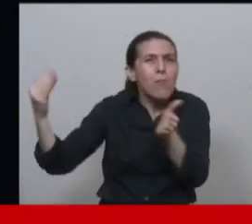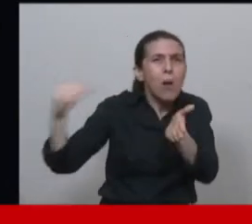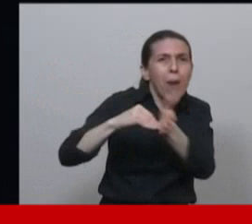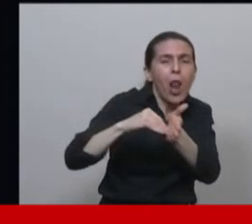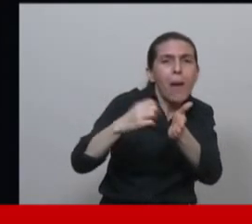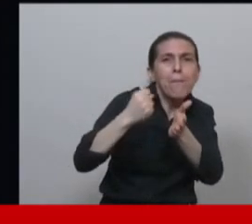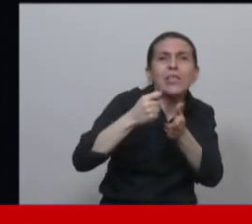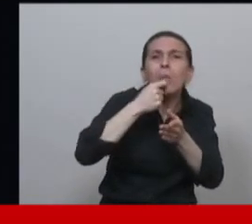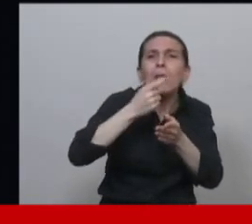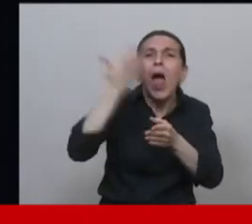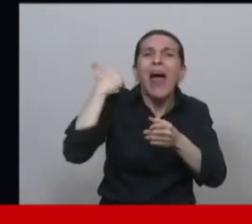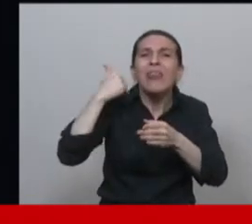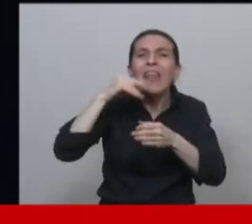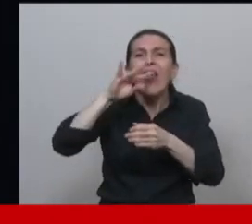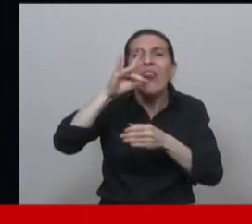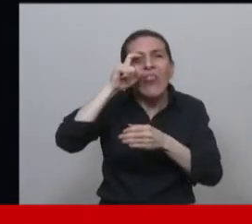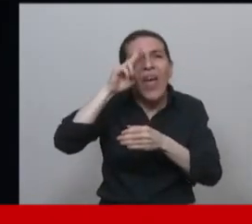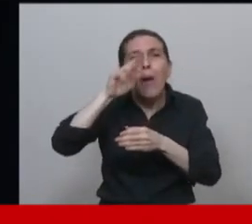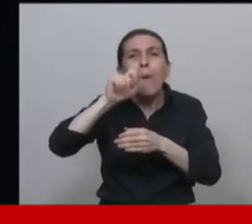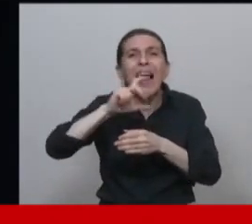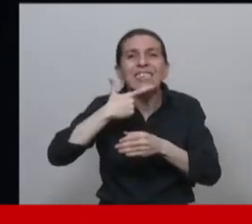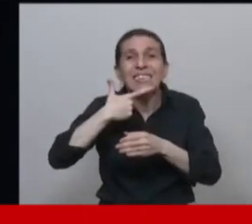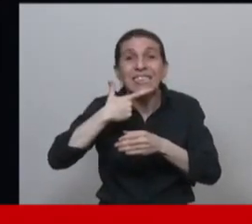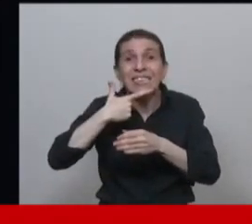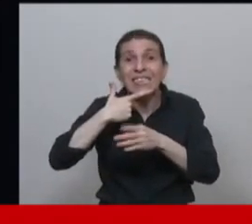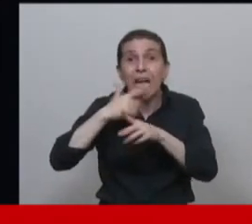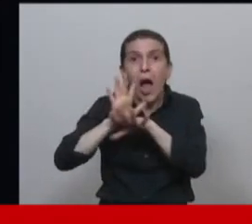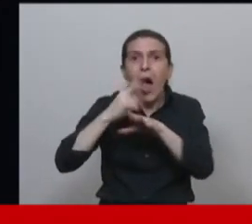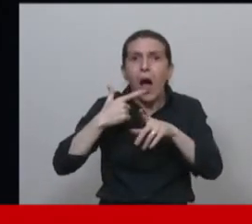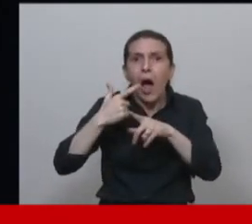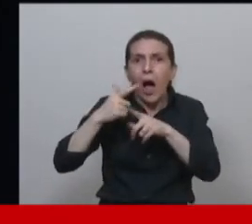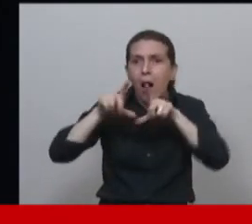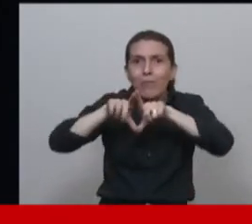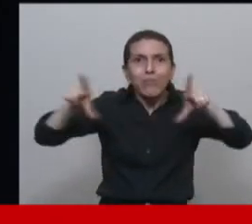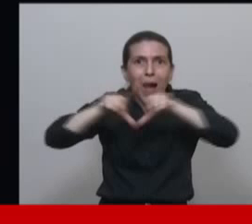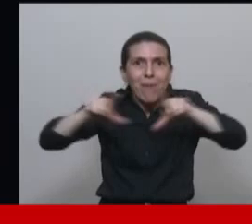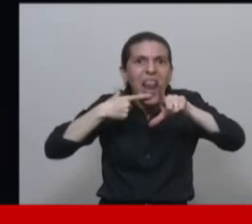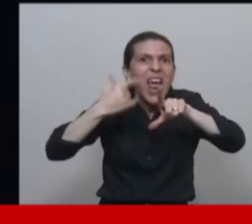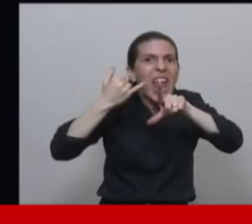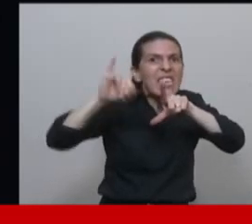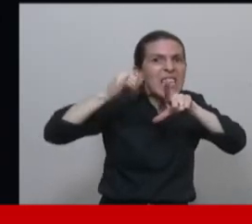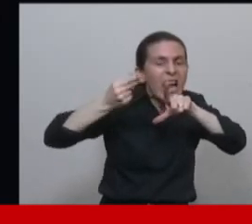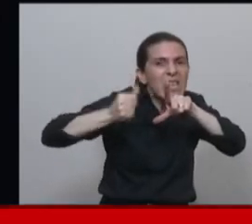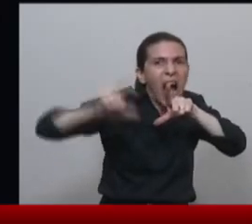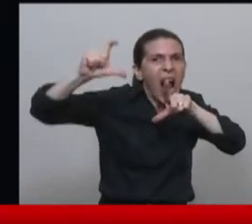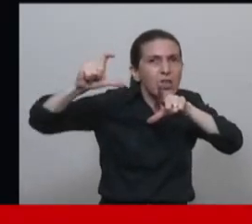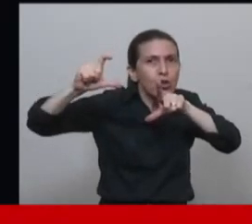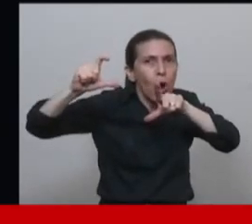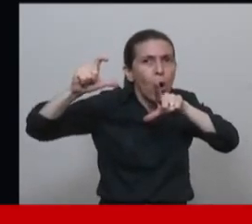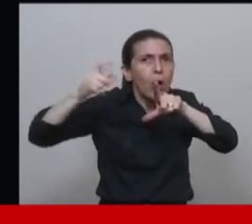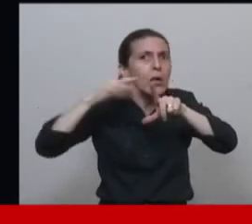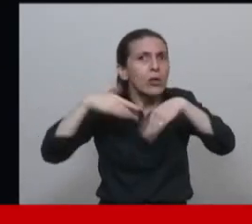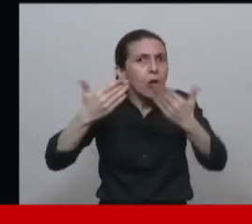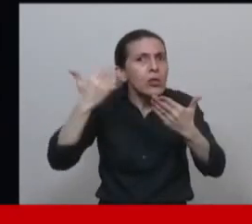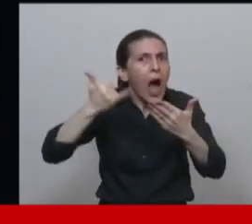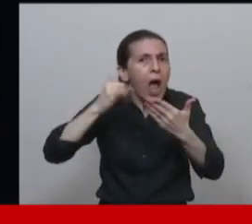fueron en su momento las LEVACs, que daban un interés alto en un contexto donde había estabilidad cambiaria y entonces había